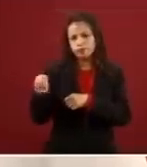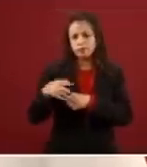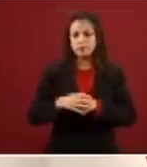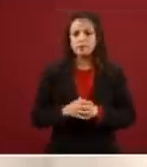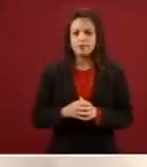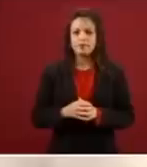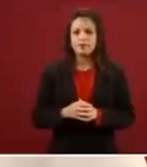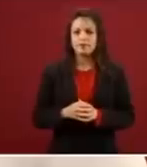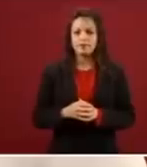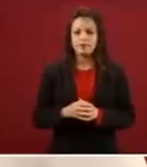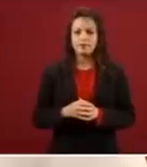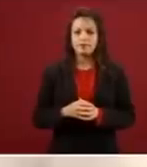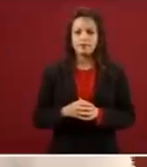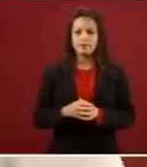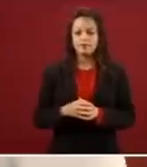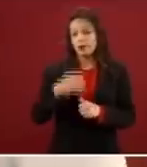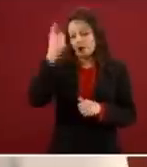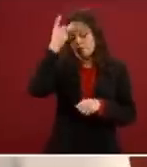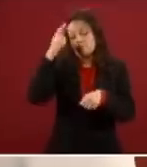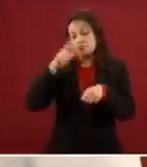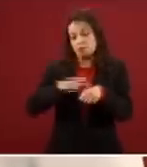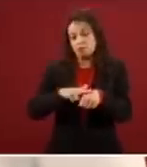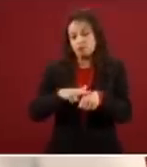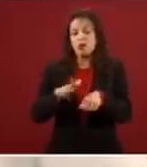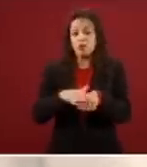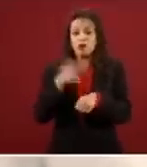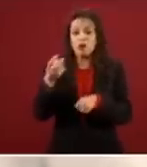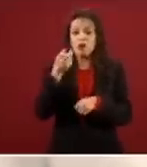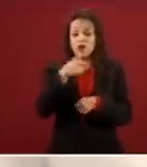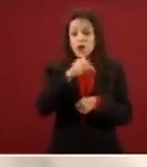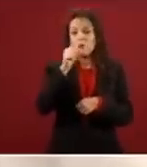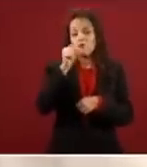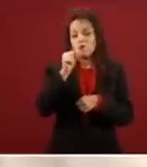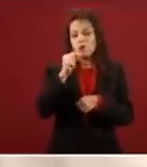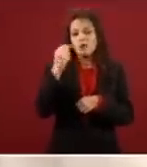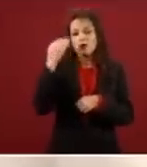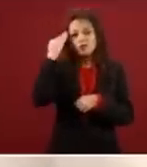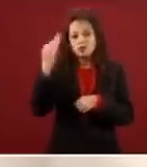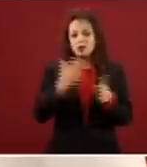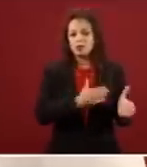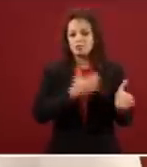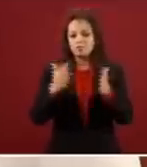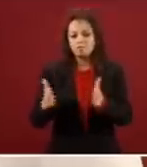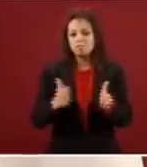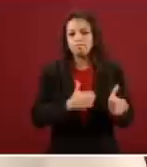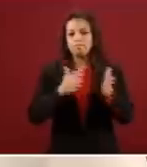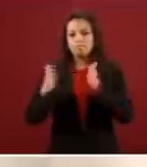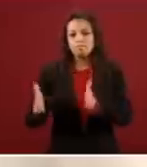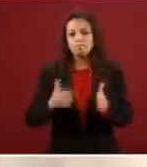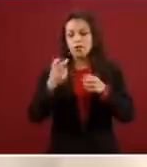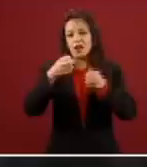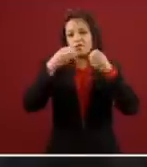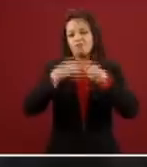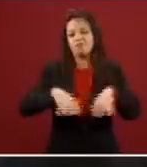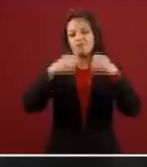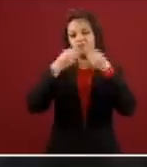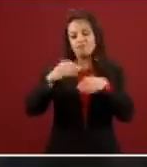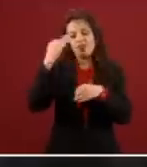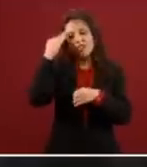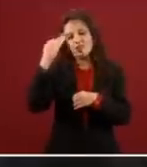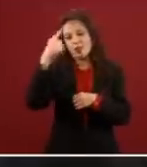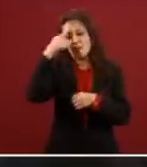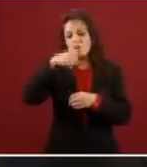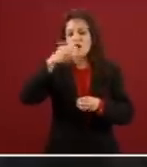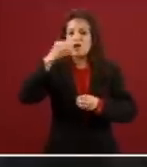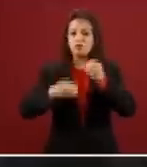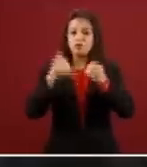estas tardanzas y mecanismos pues que han venido retrasando muchísimo los juicios, y ya no decir el